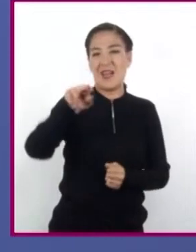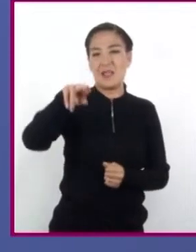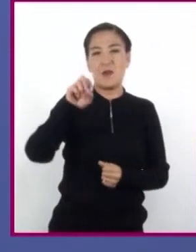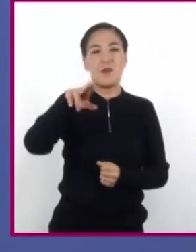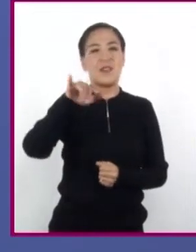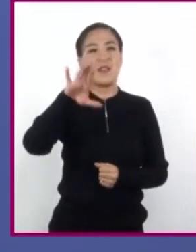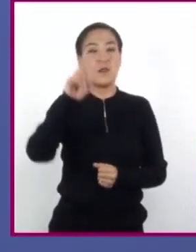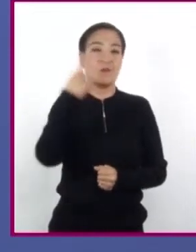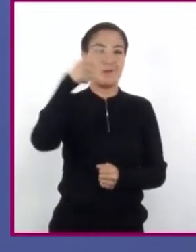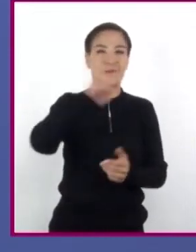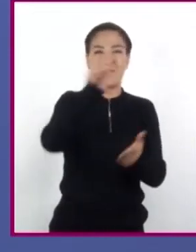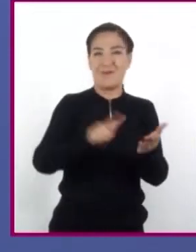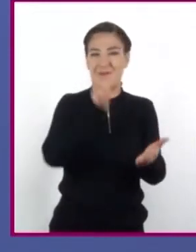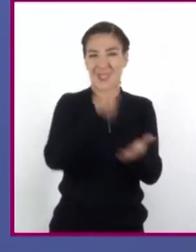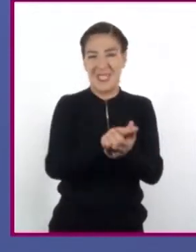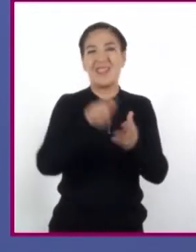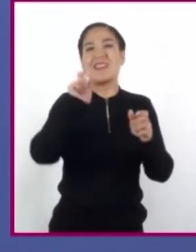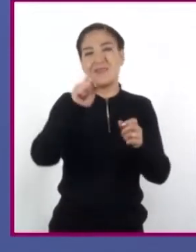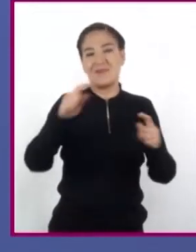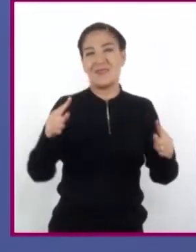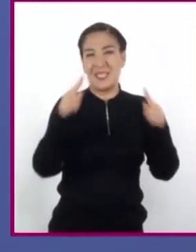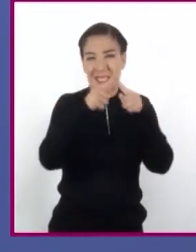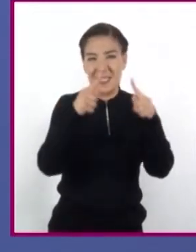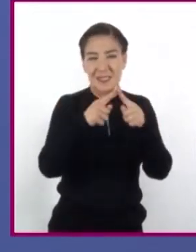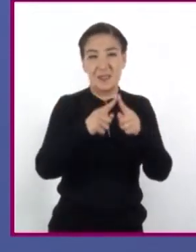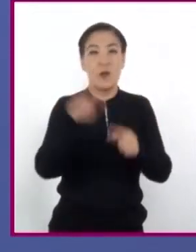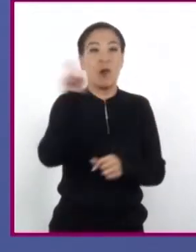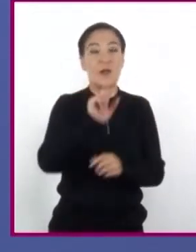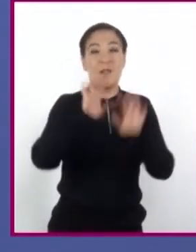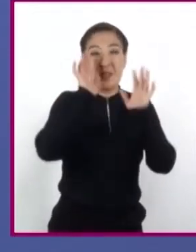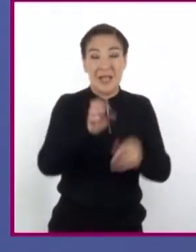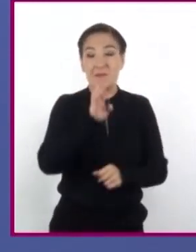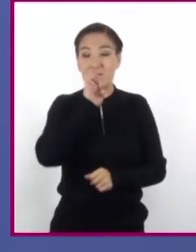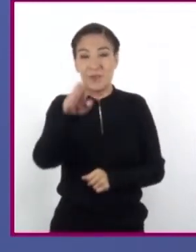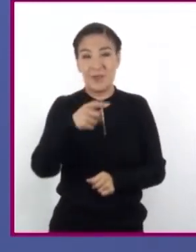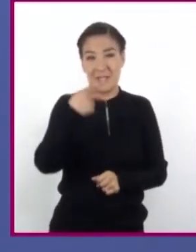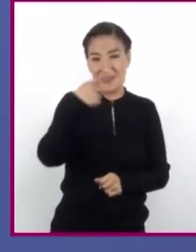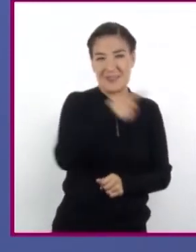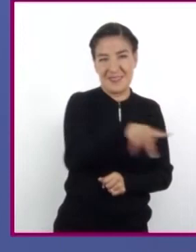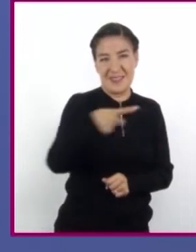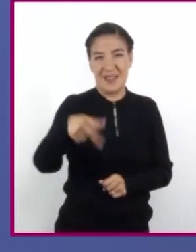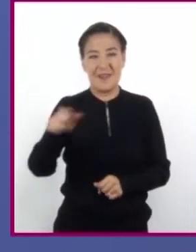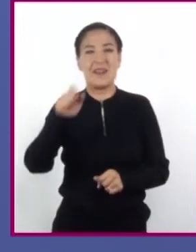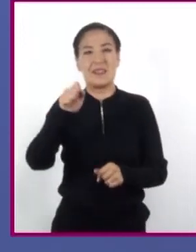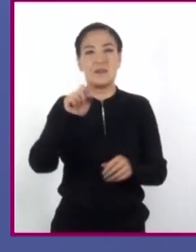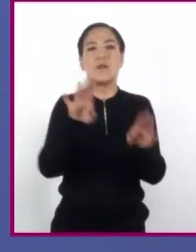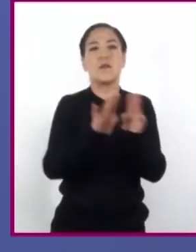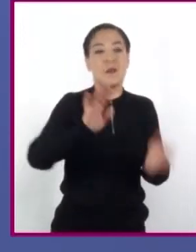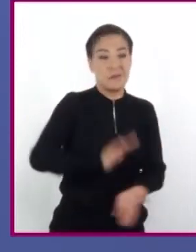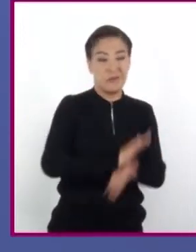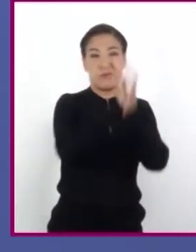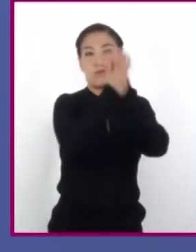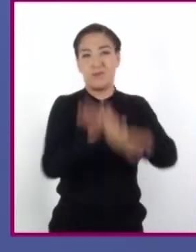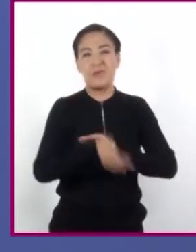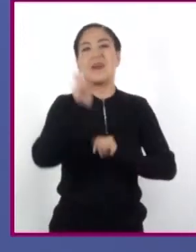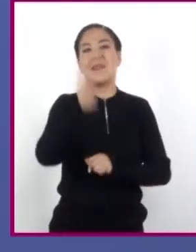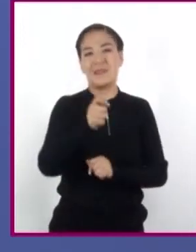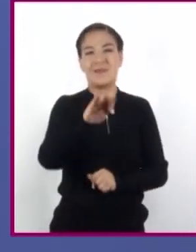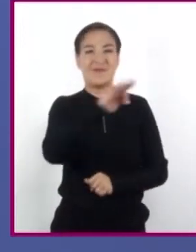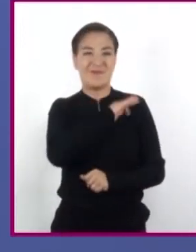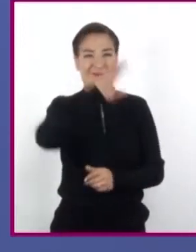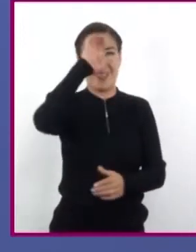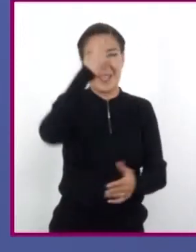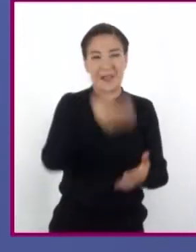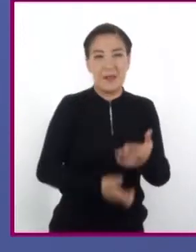leyes eclesiásticas, una vez realizada la evangelización de los naturales, o sea, la conversión a la fe católica, se